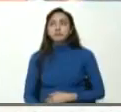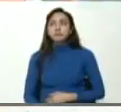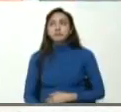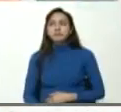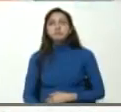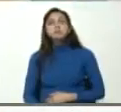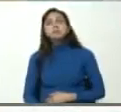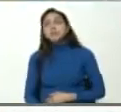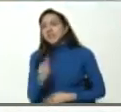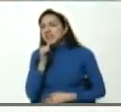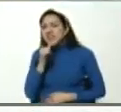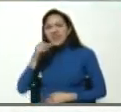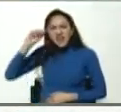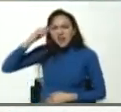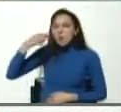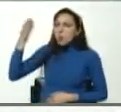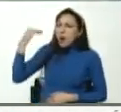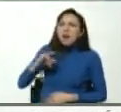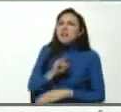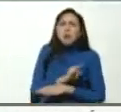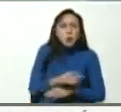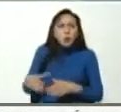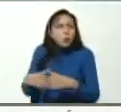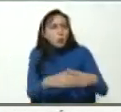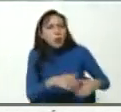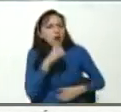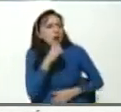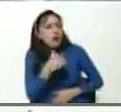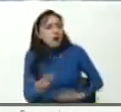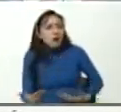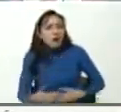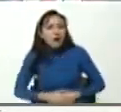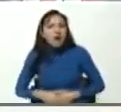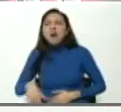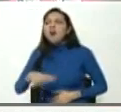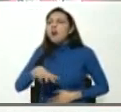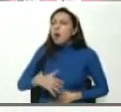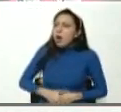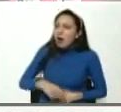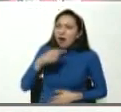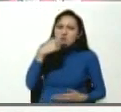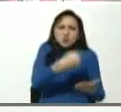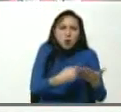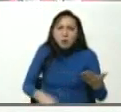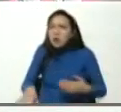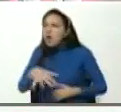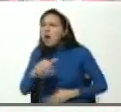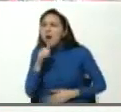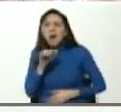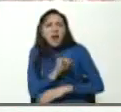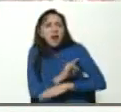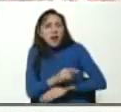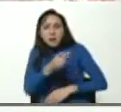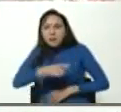quien recuerda a los traidores dónde están los nombres de los traidores